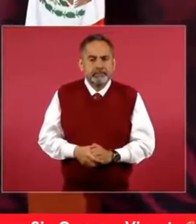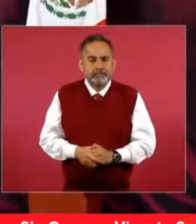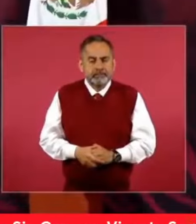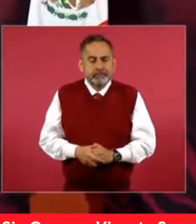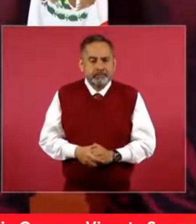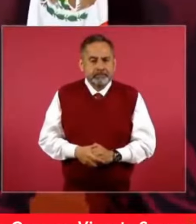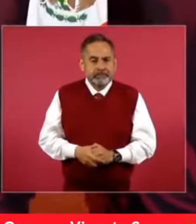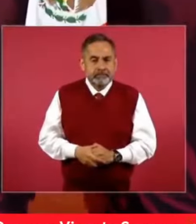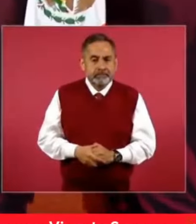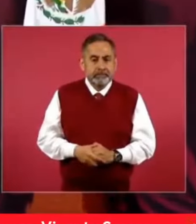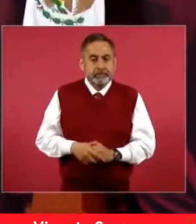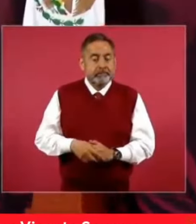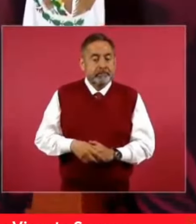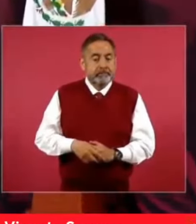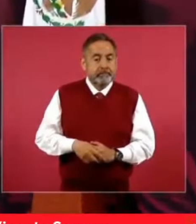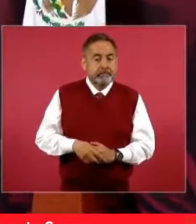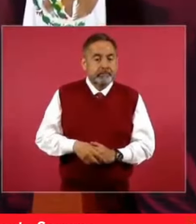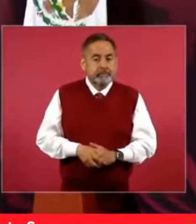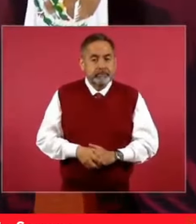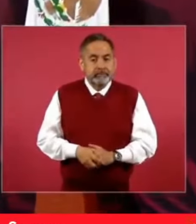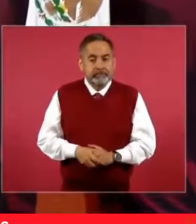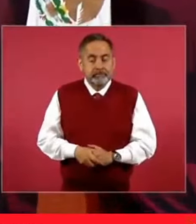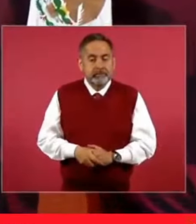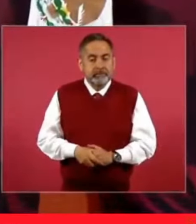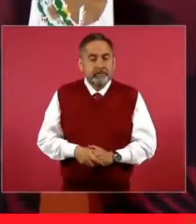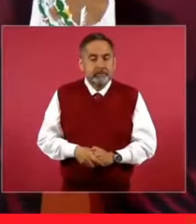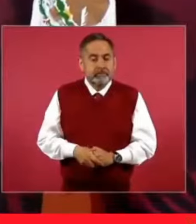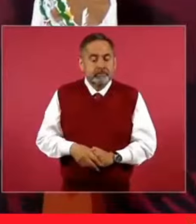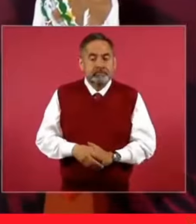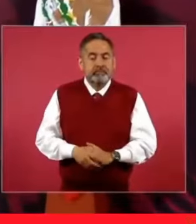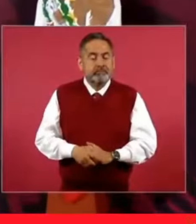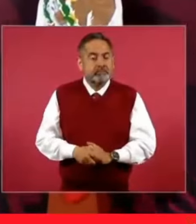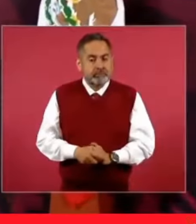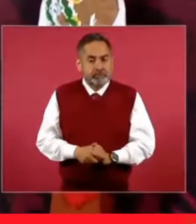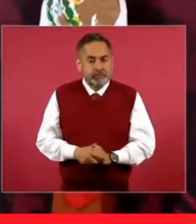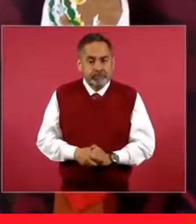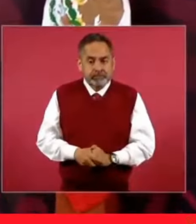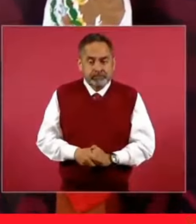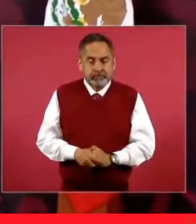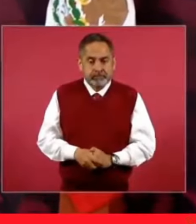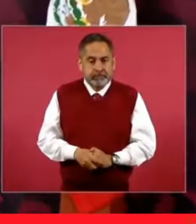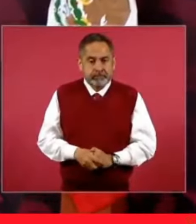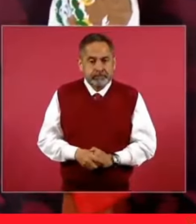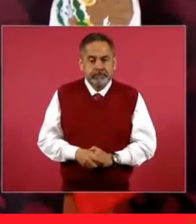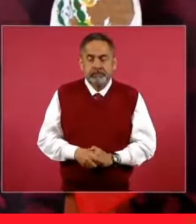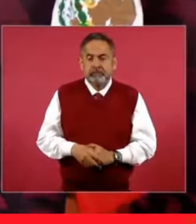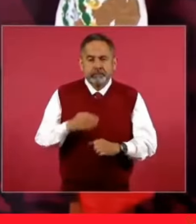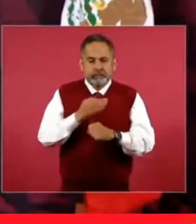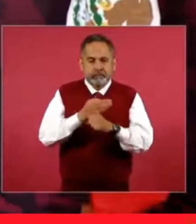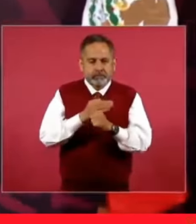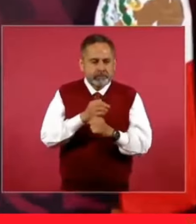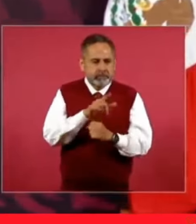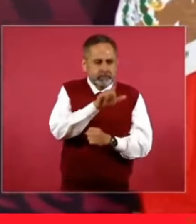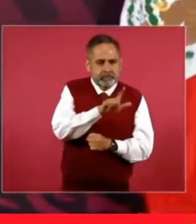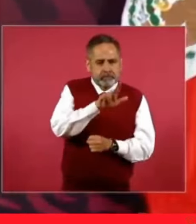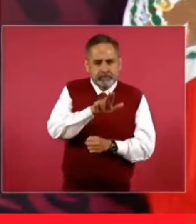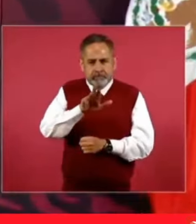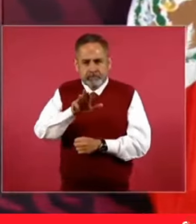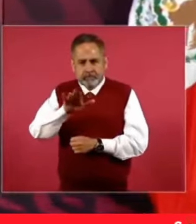alteraron los programas y los lunes